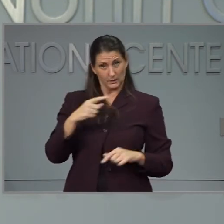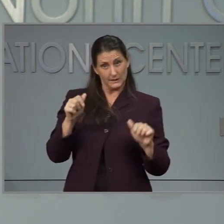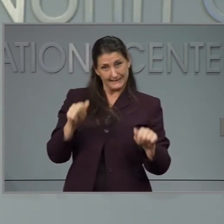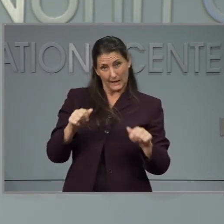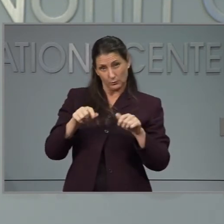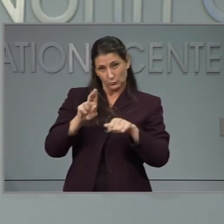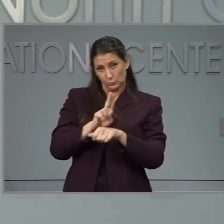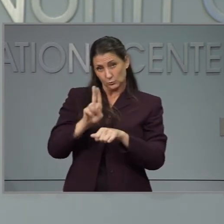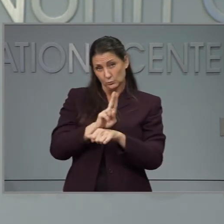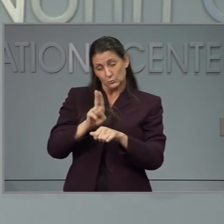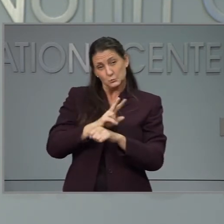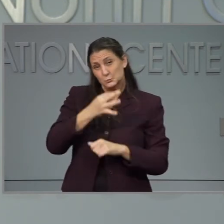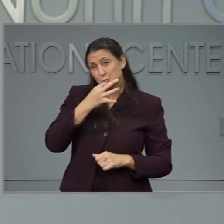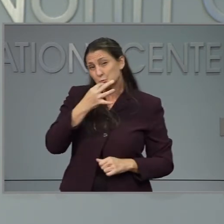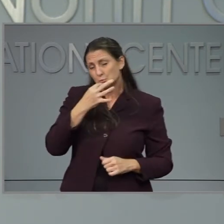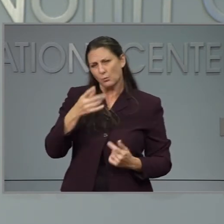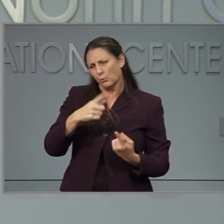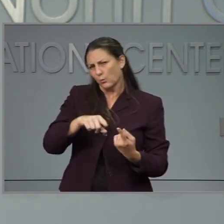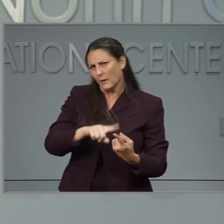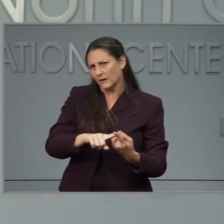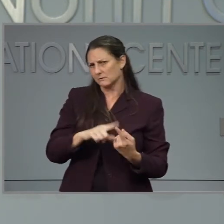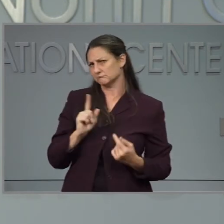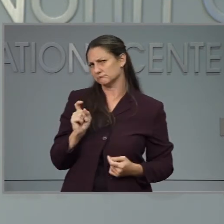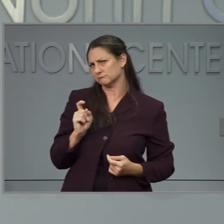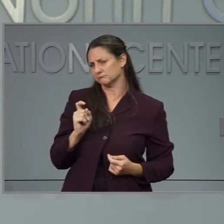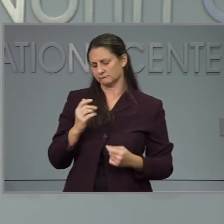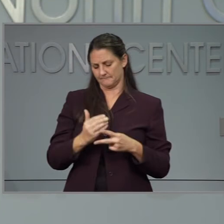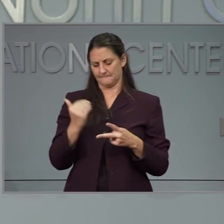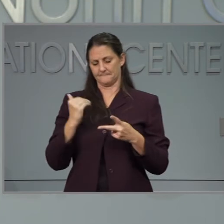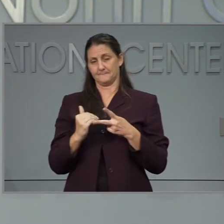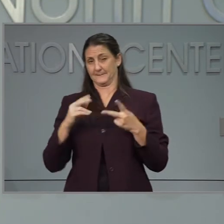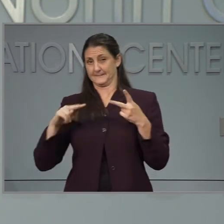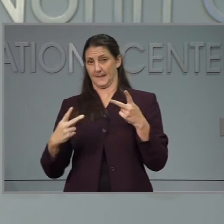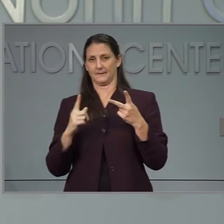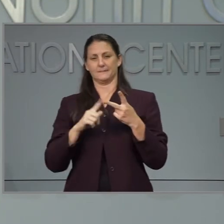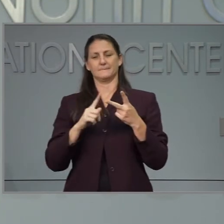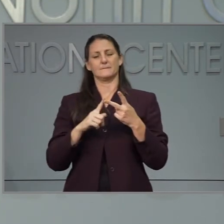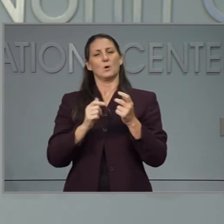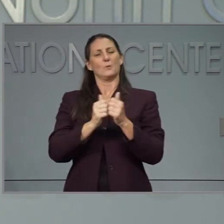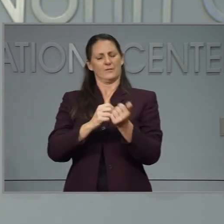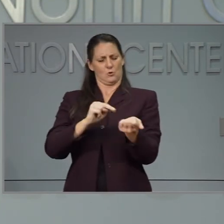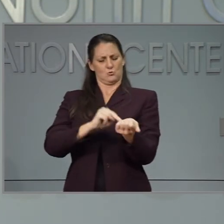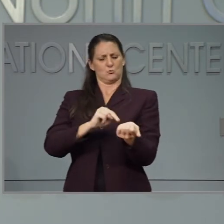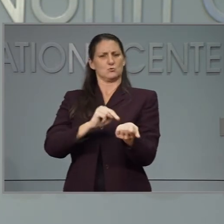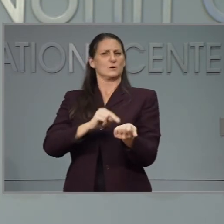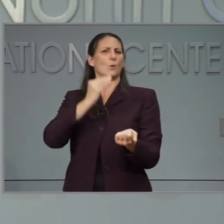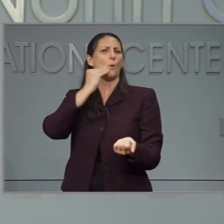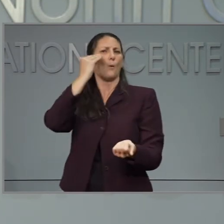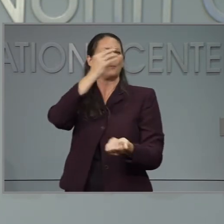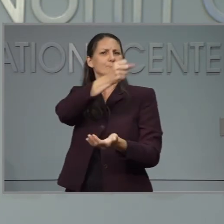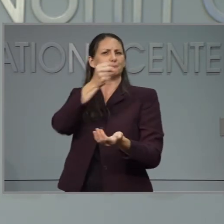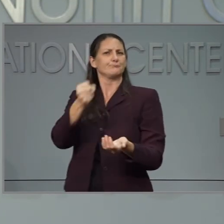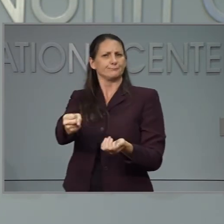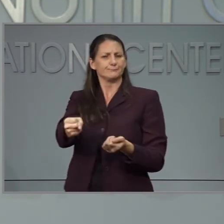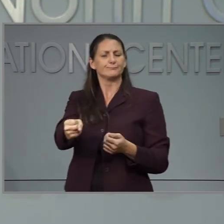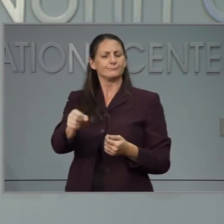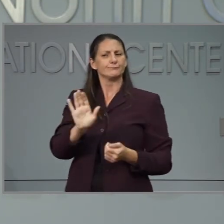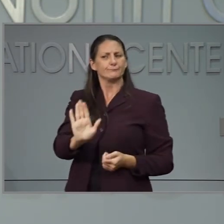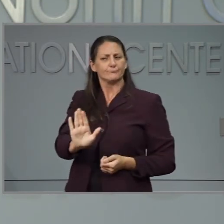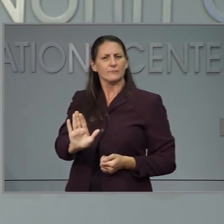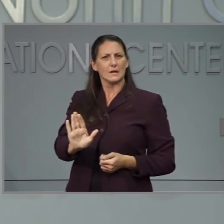verlas? ¿Y cuándo van a llegar aquí a Carolina del Norte? Ahora, en cuanto a la situación de